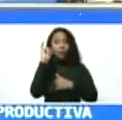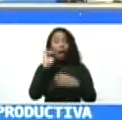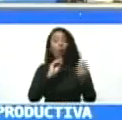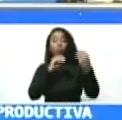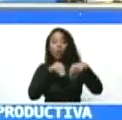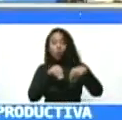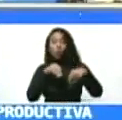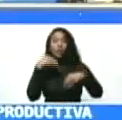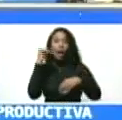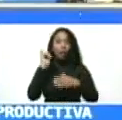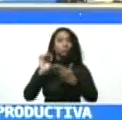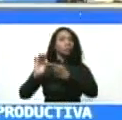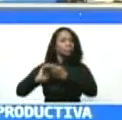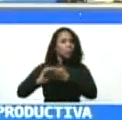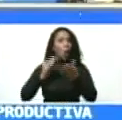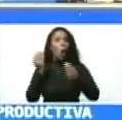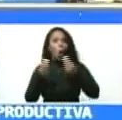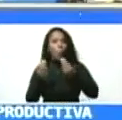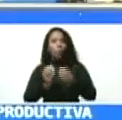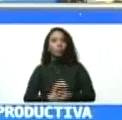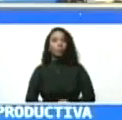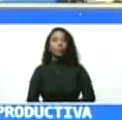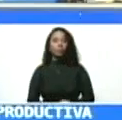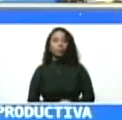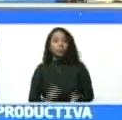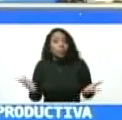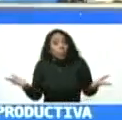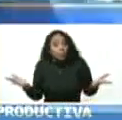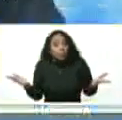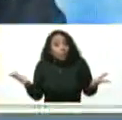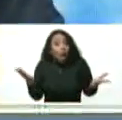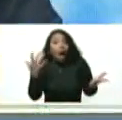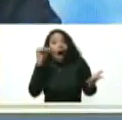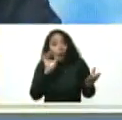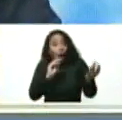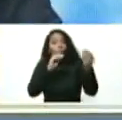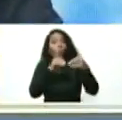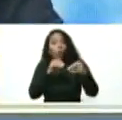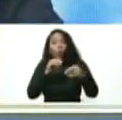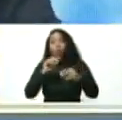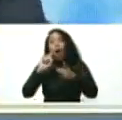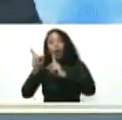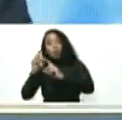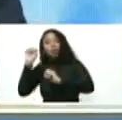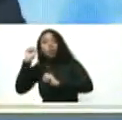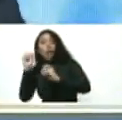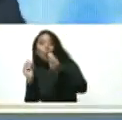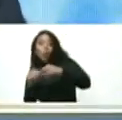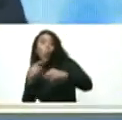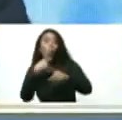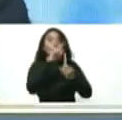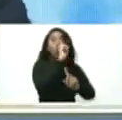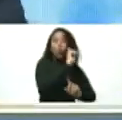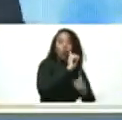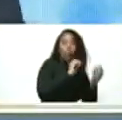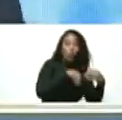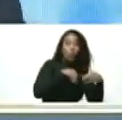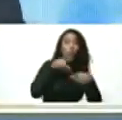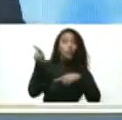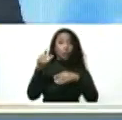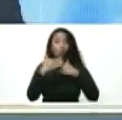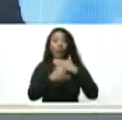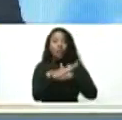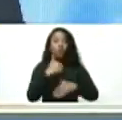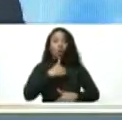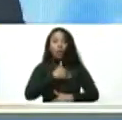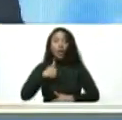que hay disenso. Ah, que haya acuerdo, que hay desacuerdo. Ya eso es un avance. Y quiero que el